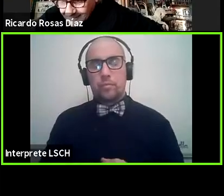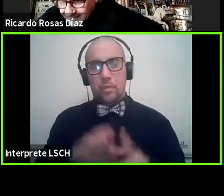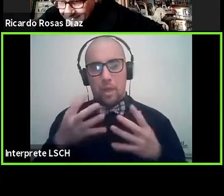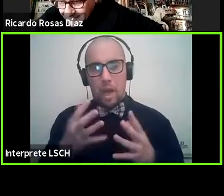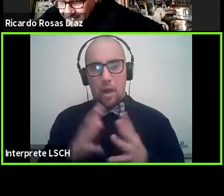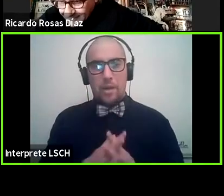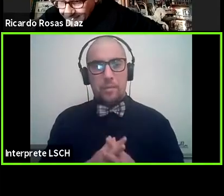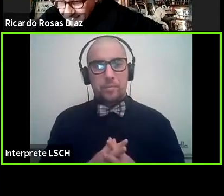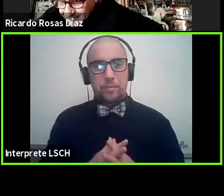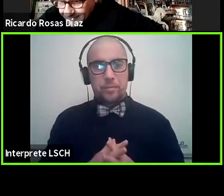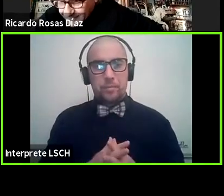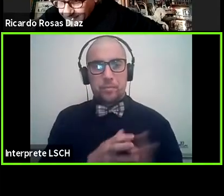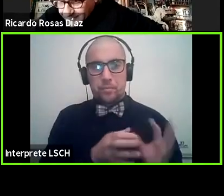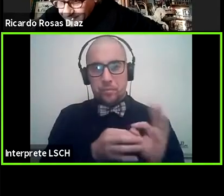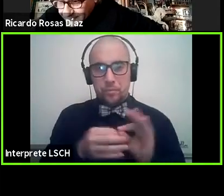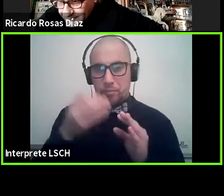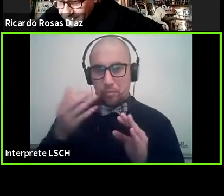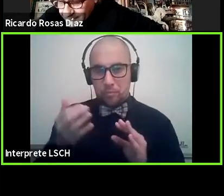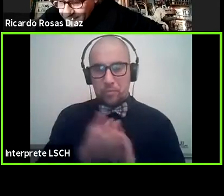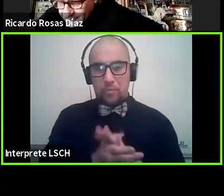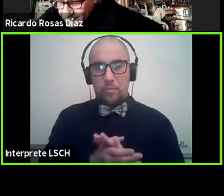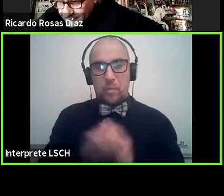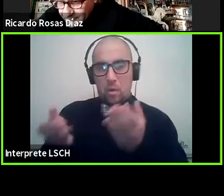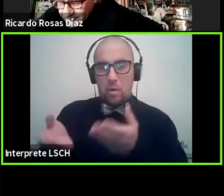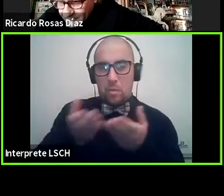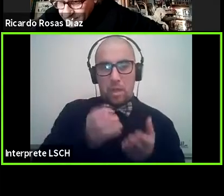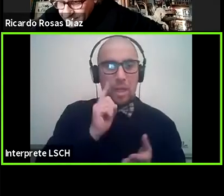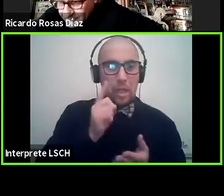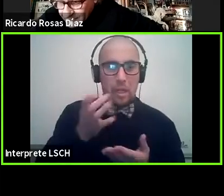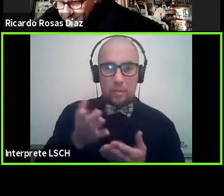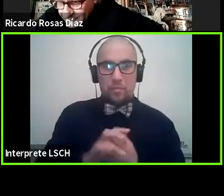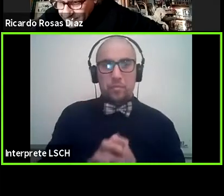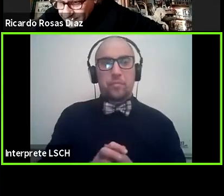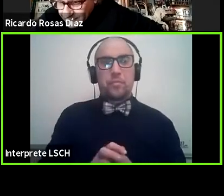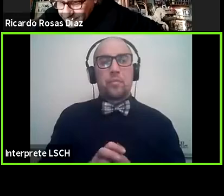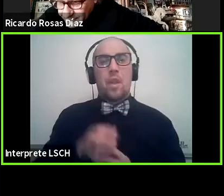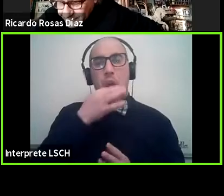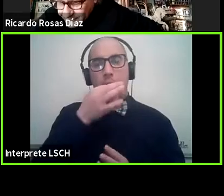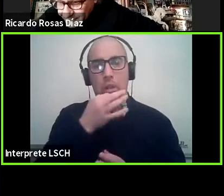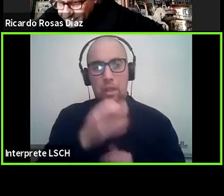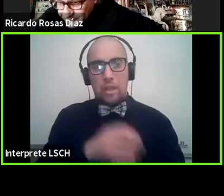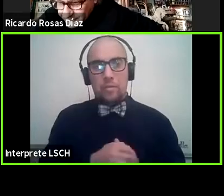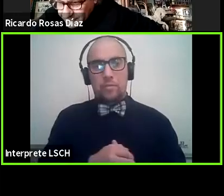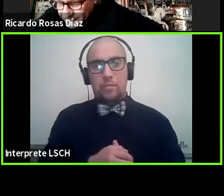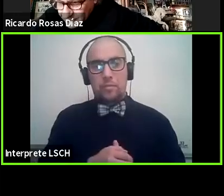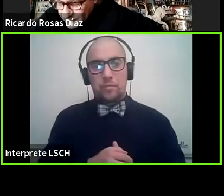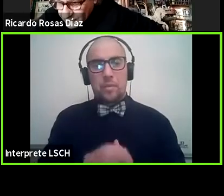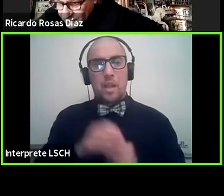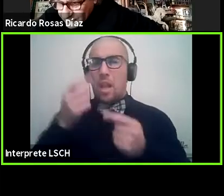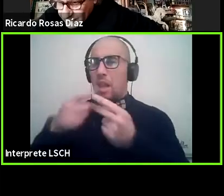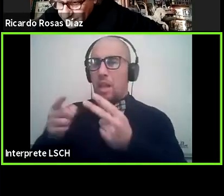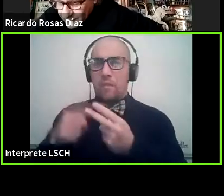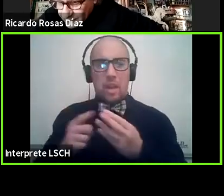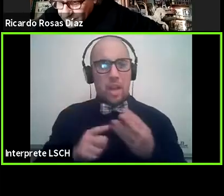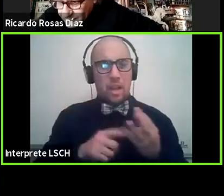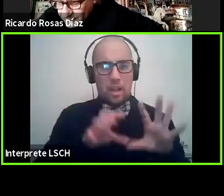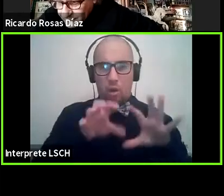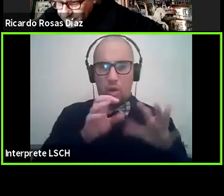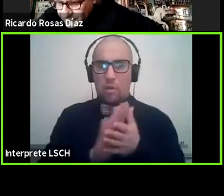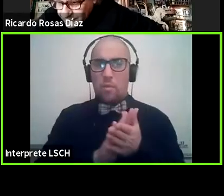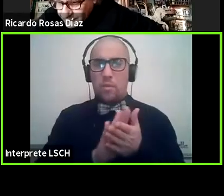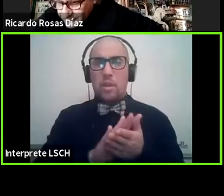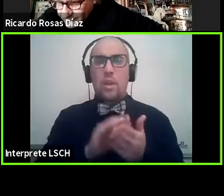momento le damos paso a una invitada que viene aquí a contarnos varias cosas que en el fondo nos van a